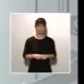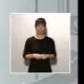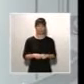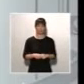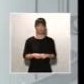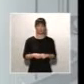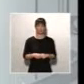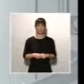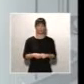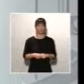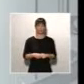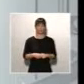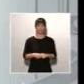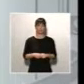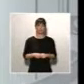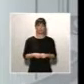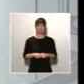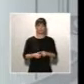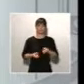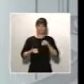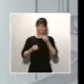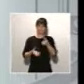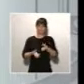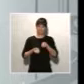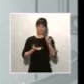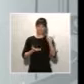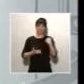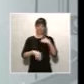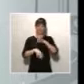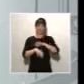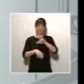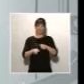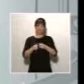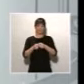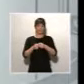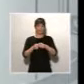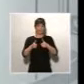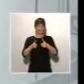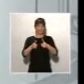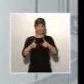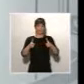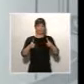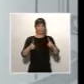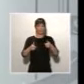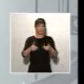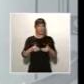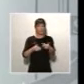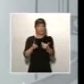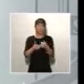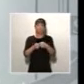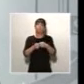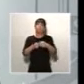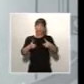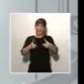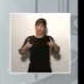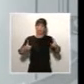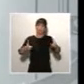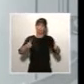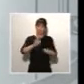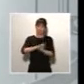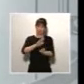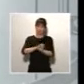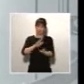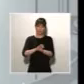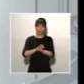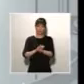los casos están aumentando y van a seguir aumentando en los próximos días y, de hecho, los casos que hoy nos han notificado